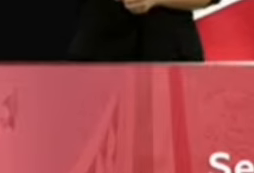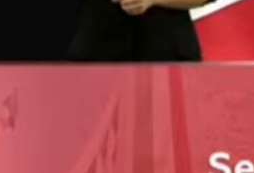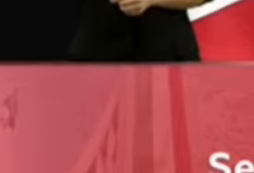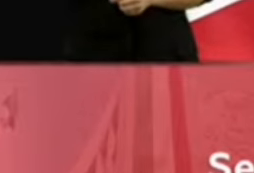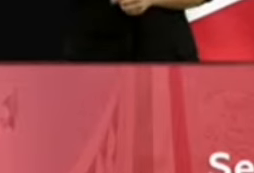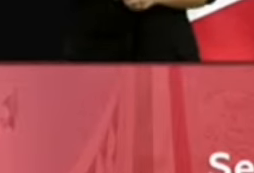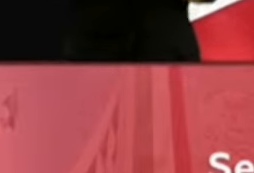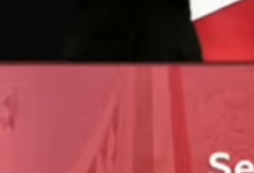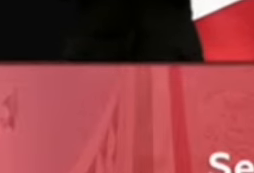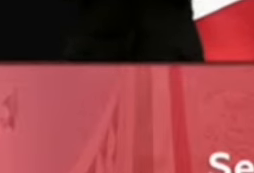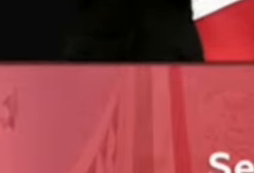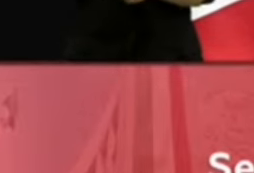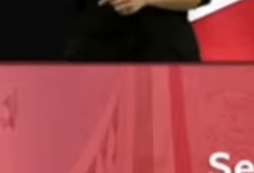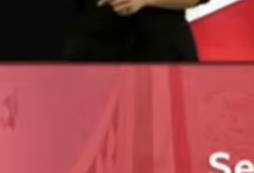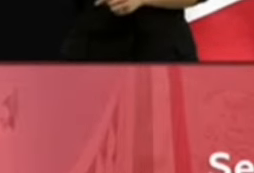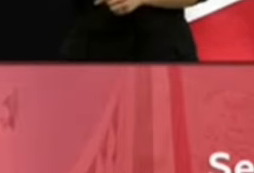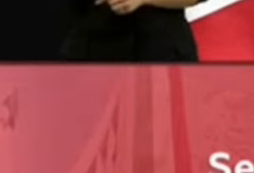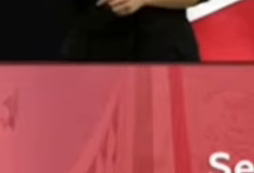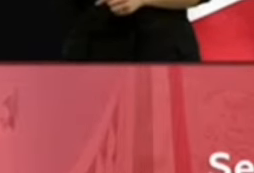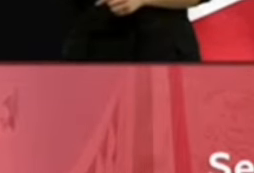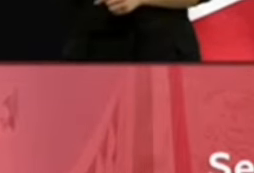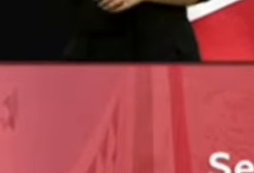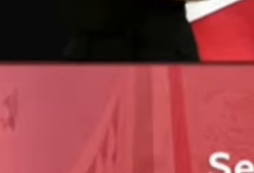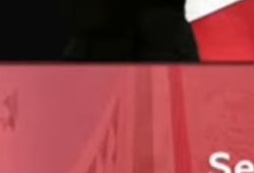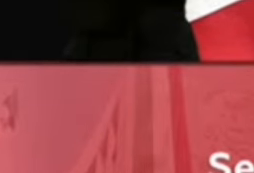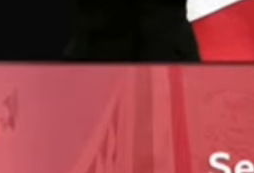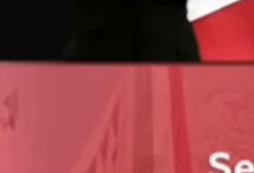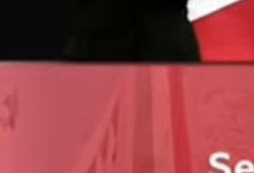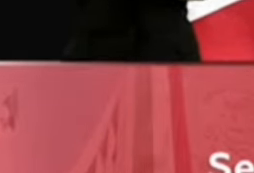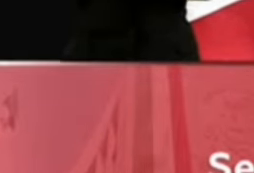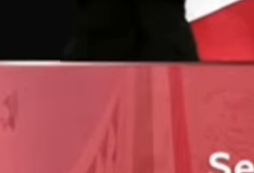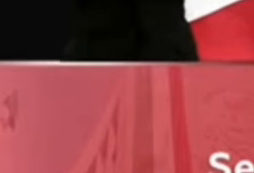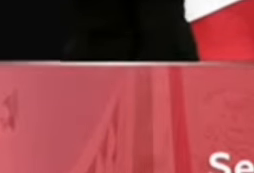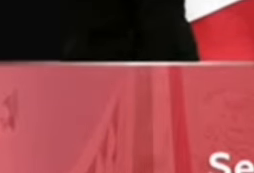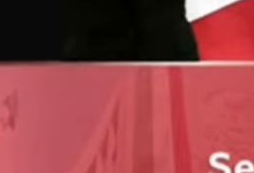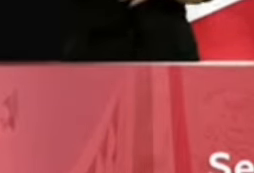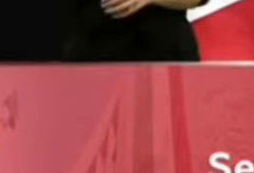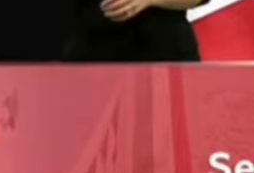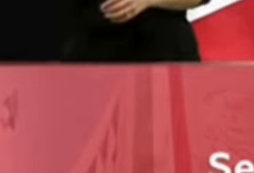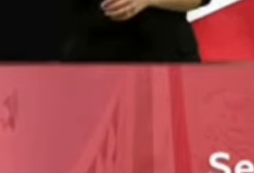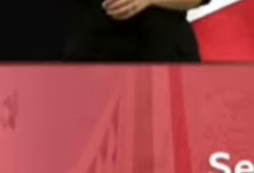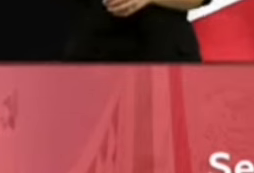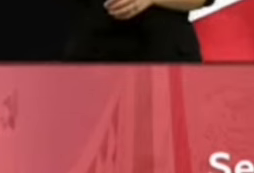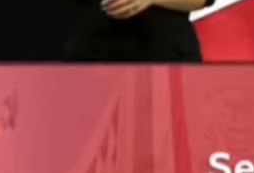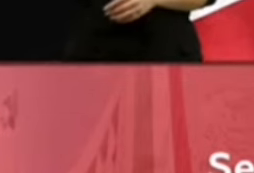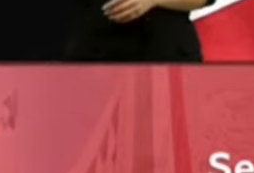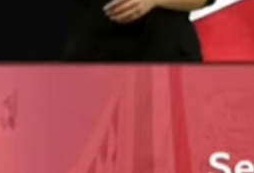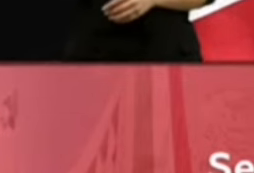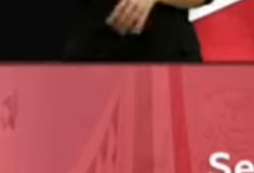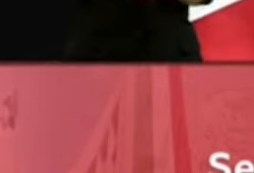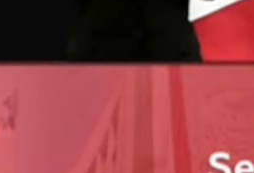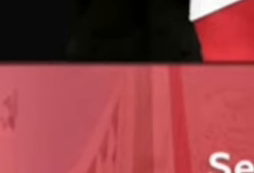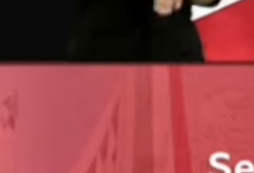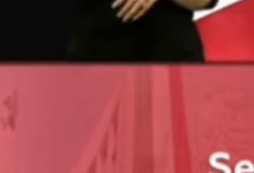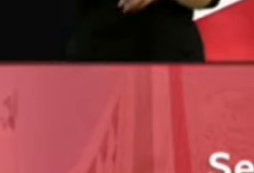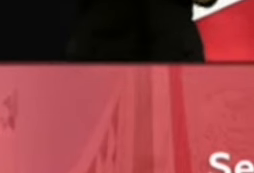oposición condenar la toma violenta de esta Cámara de Senadores. La celebraron,